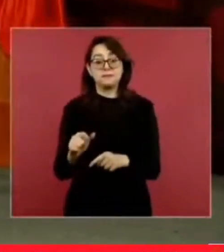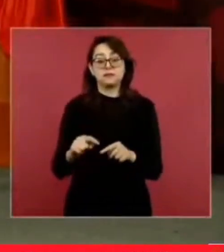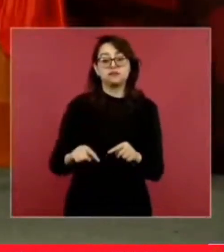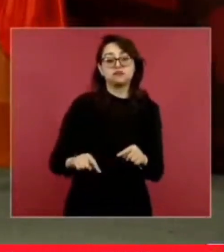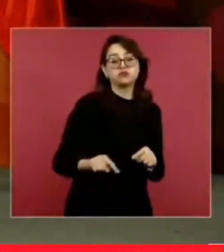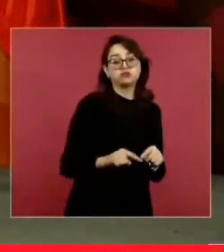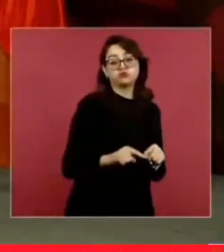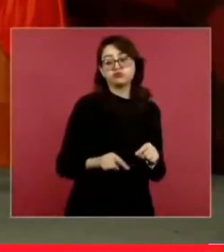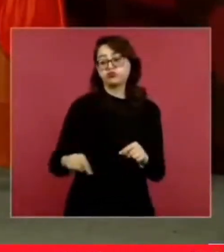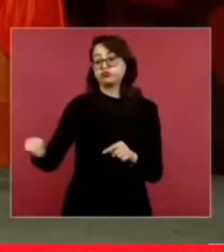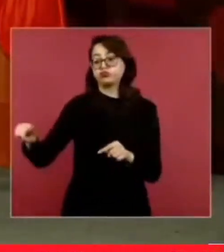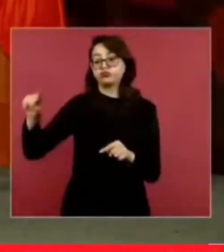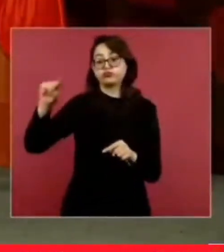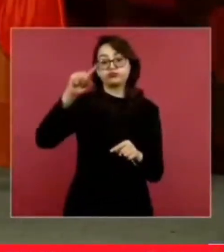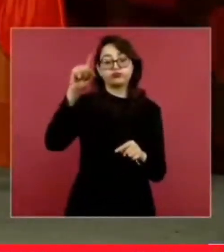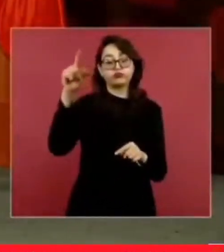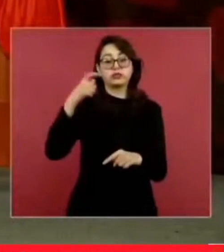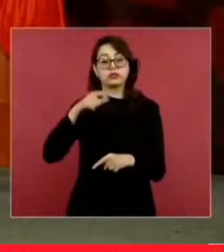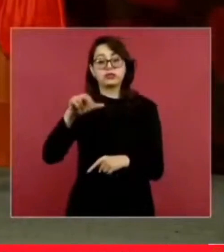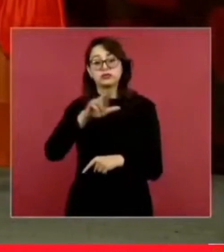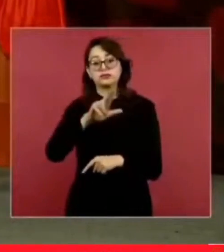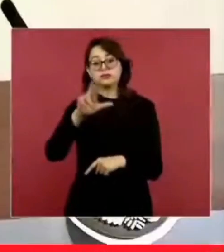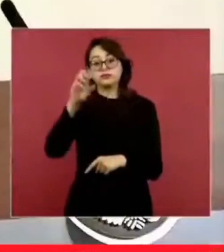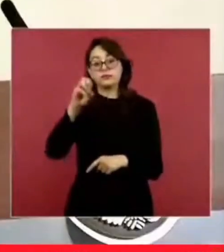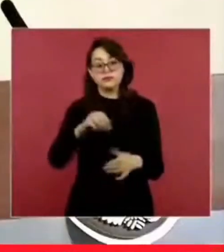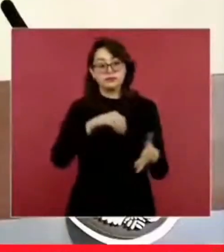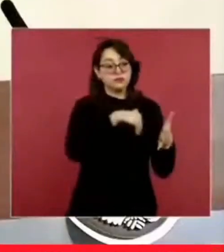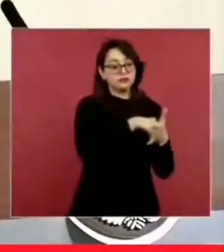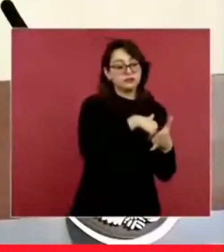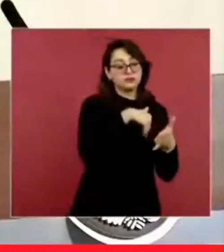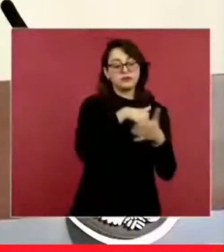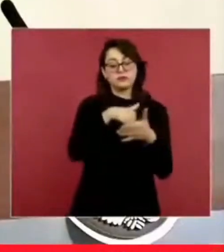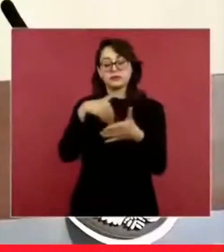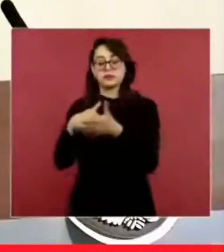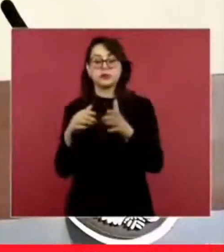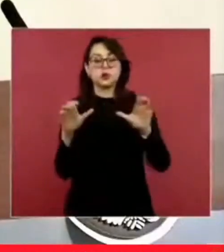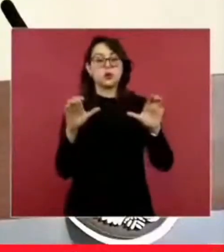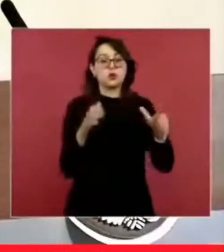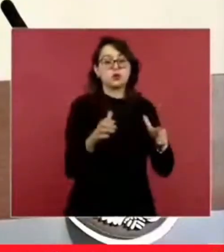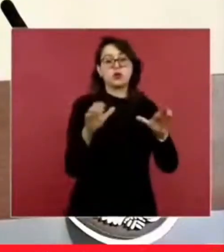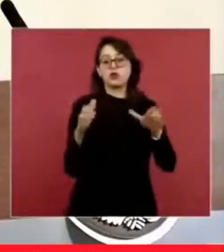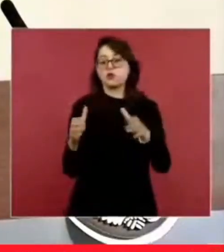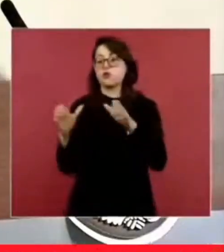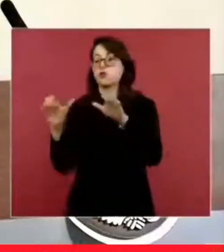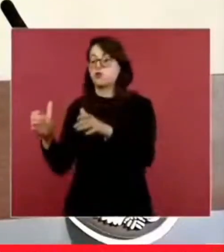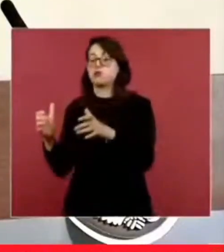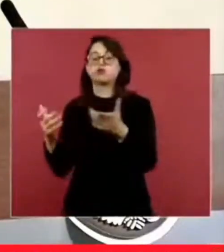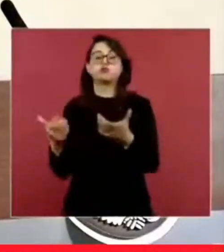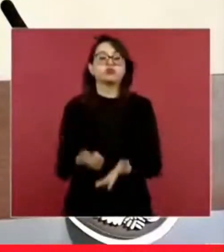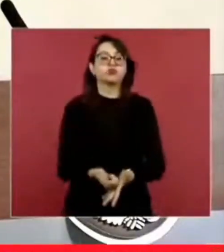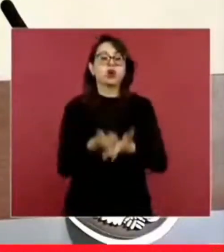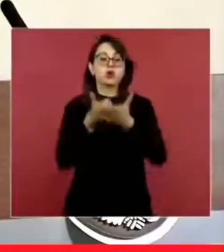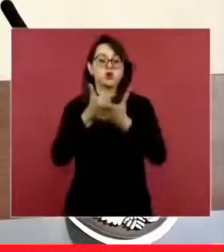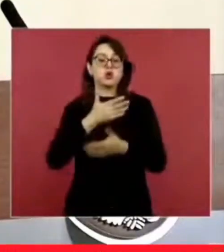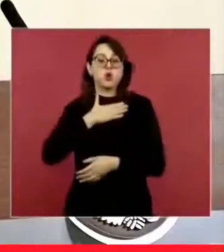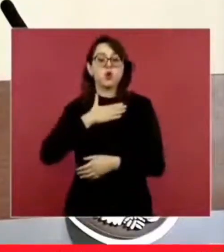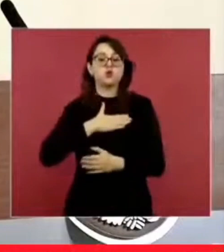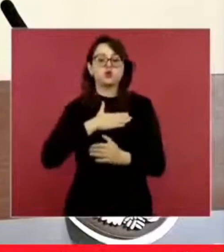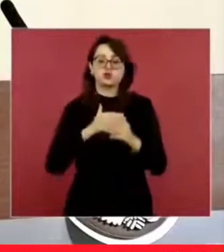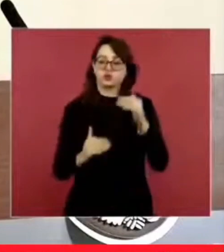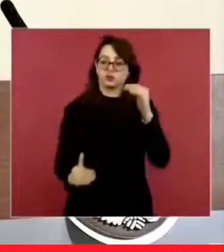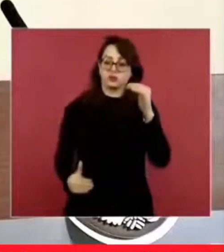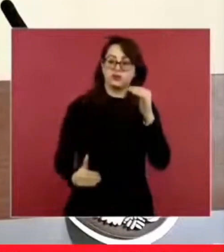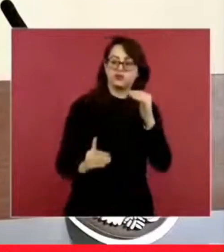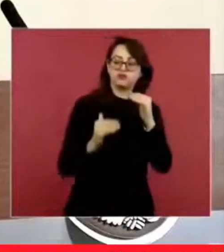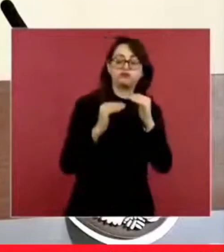quintana roo está llevando en cada punto que toca en cada comunidad que lo rodea justicia social cerrando las brechas de